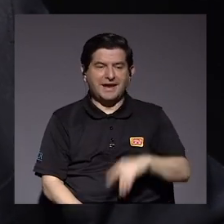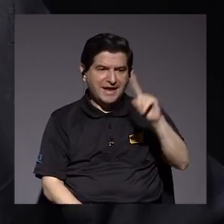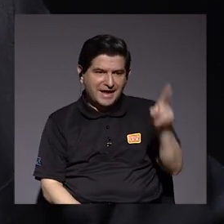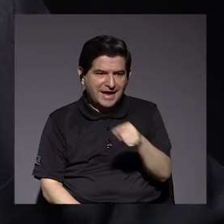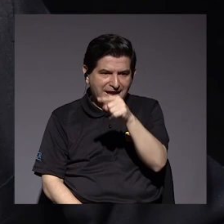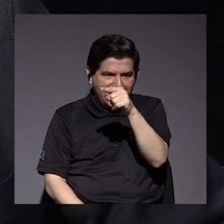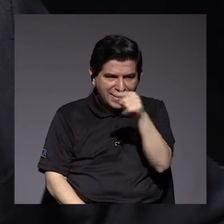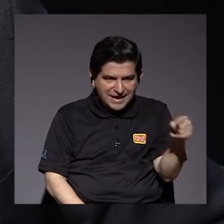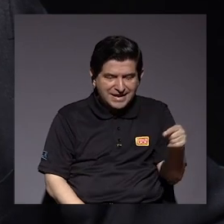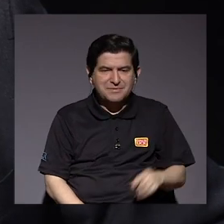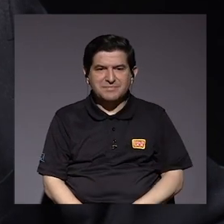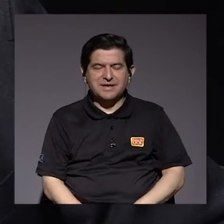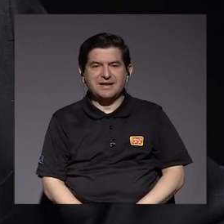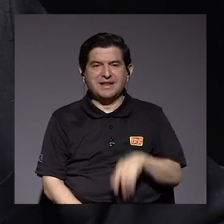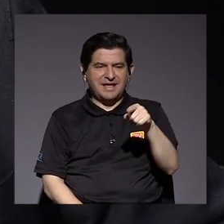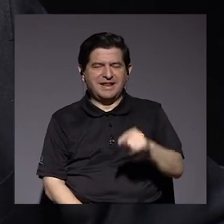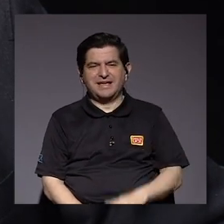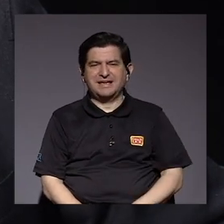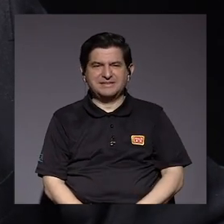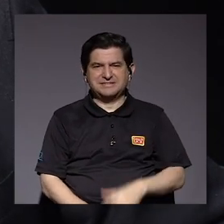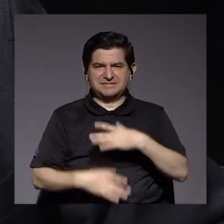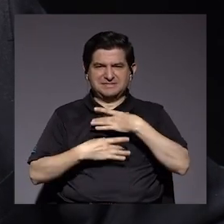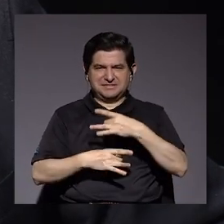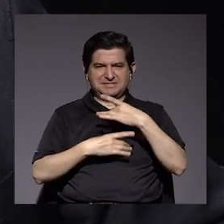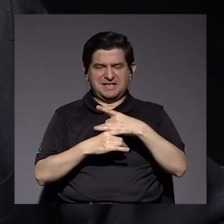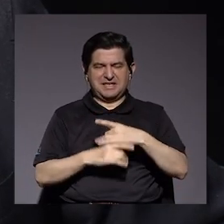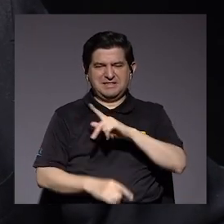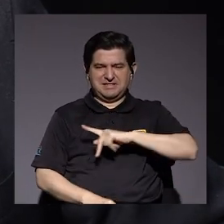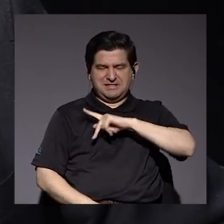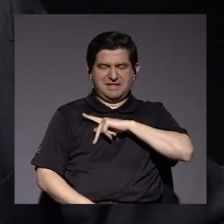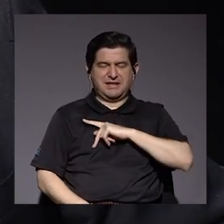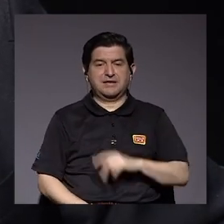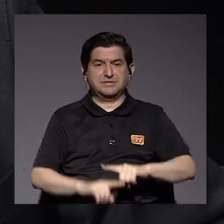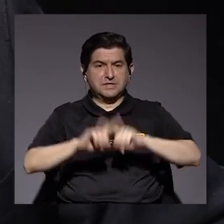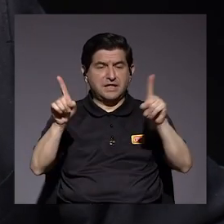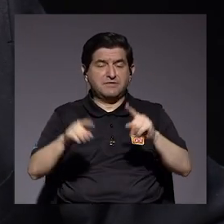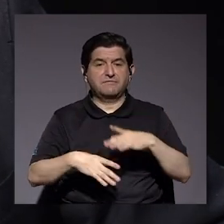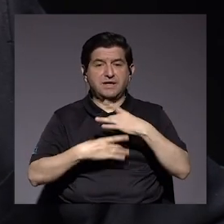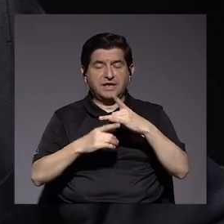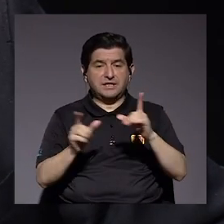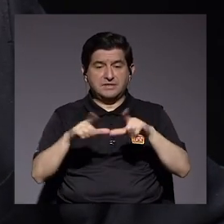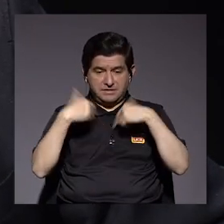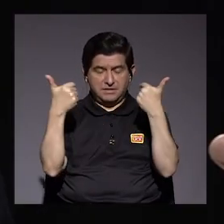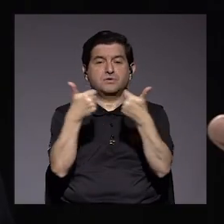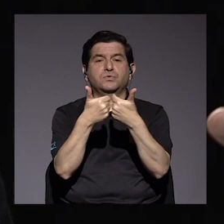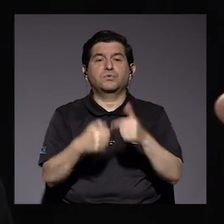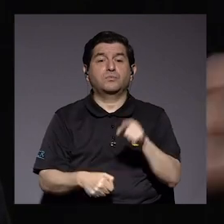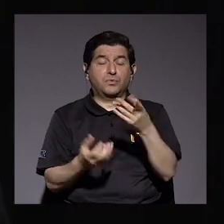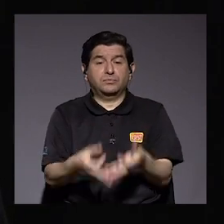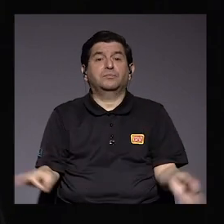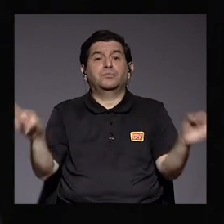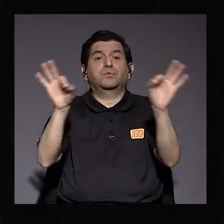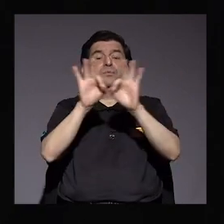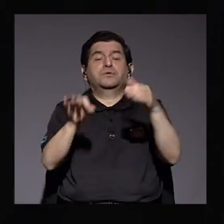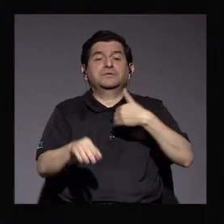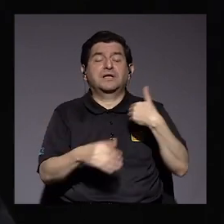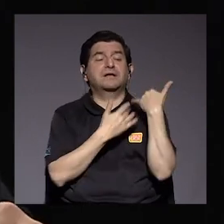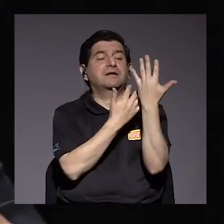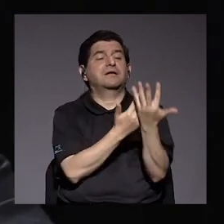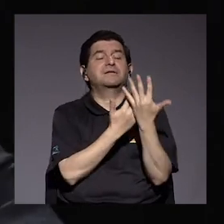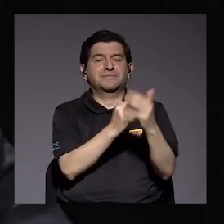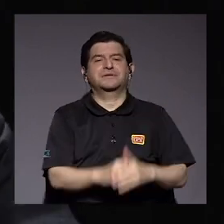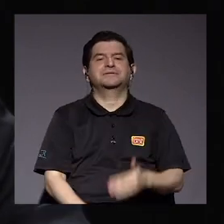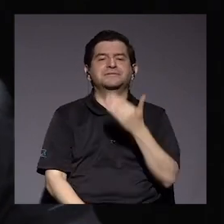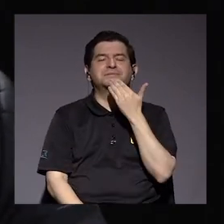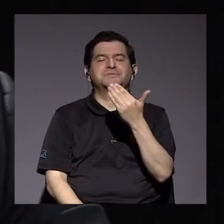erradicar los egocentrismos de los intereses sectoriales eso es clave eso se habla de para para tener